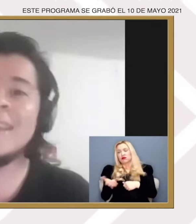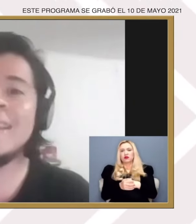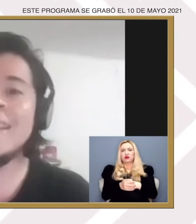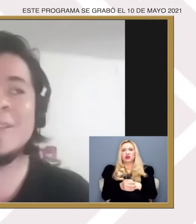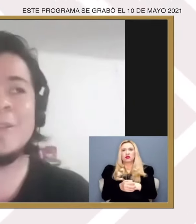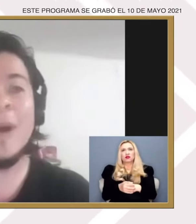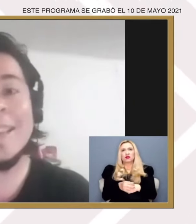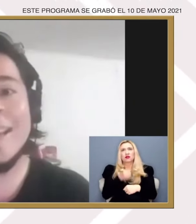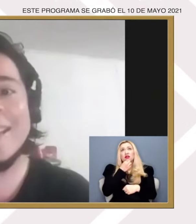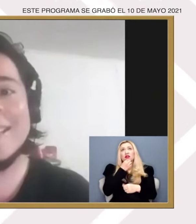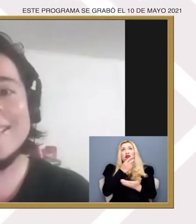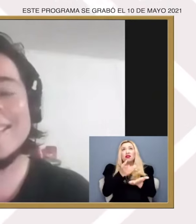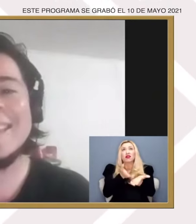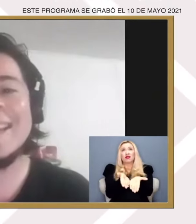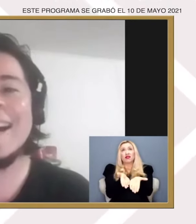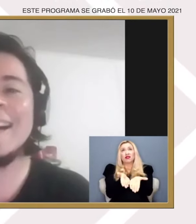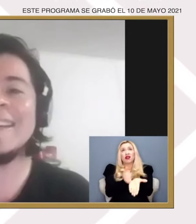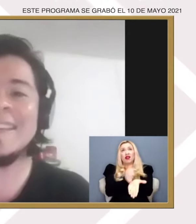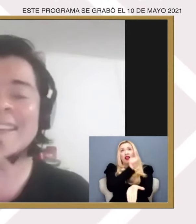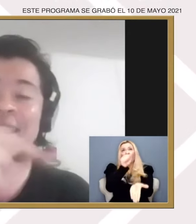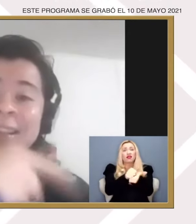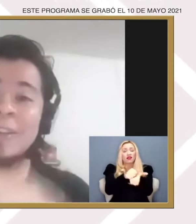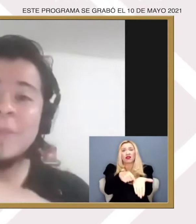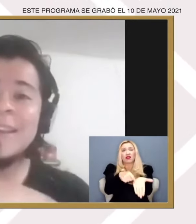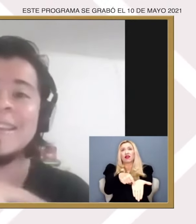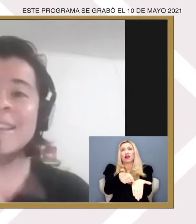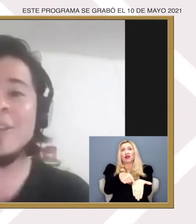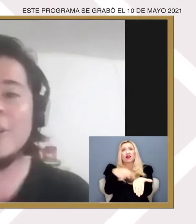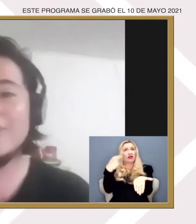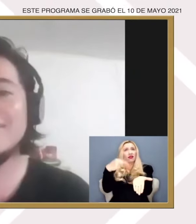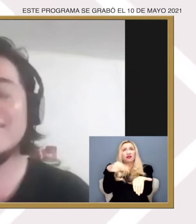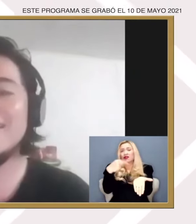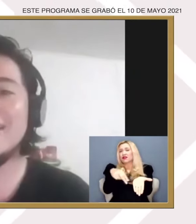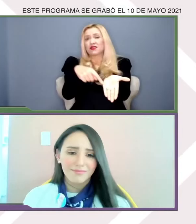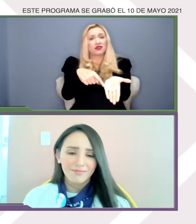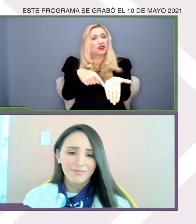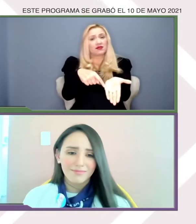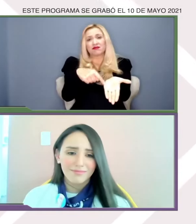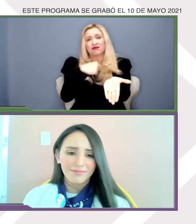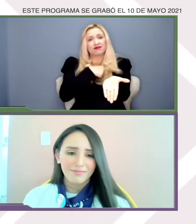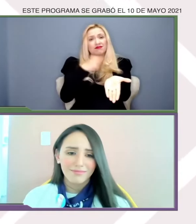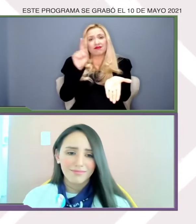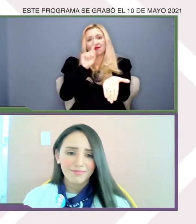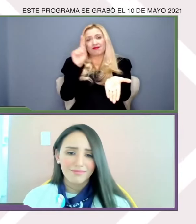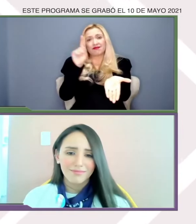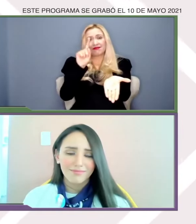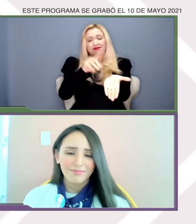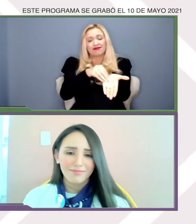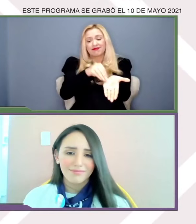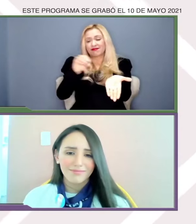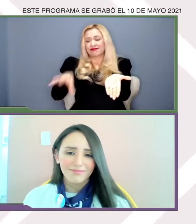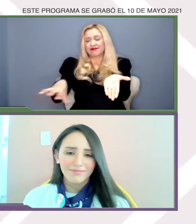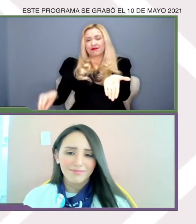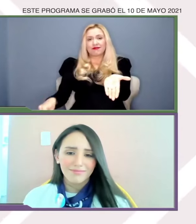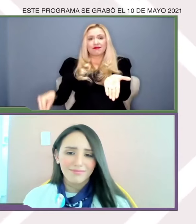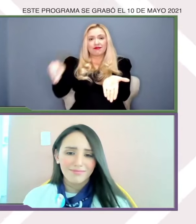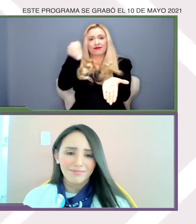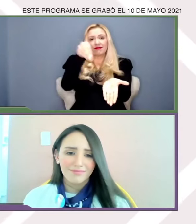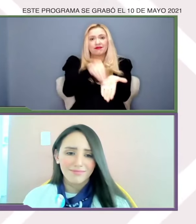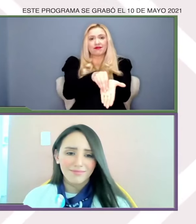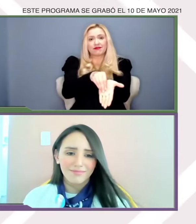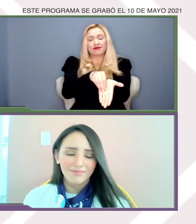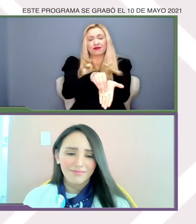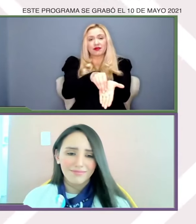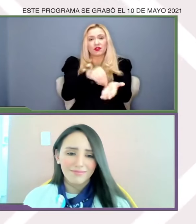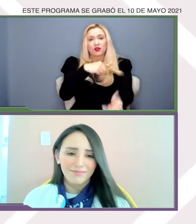que en su acta diga este nombre y no el que le pusieron al nacer, ¿no? Se me hace